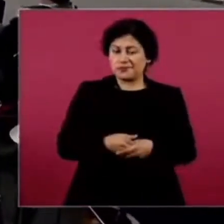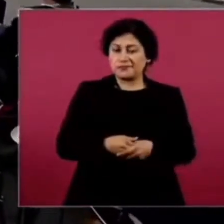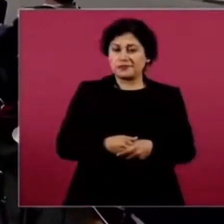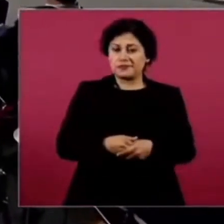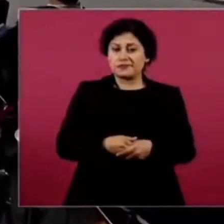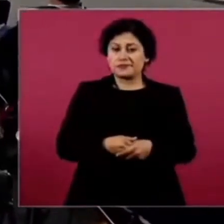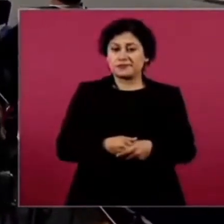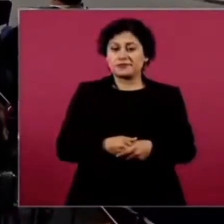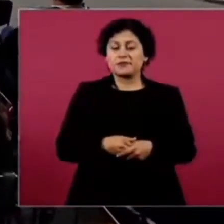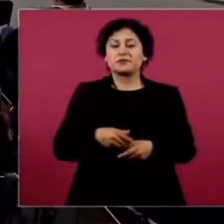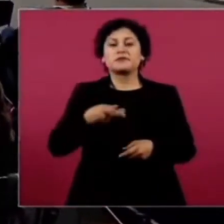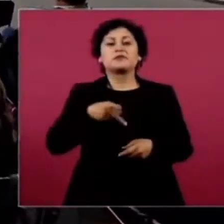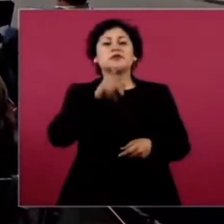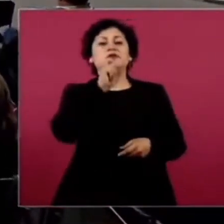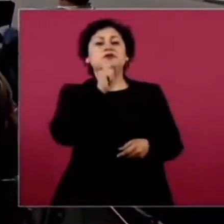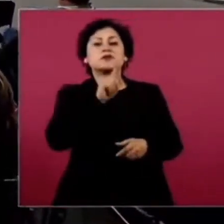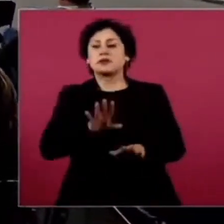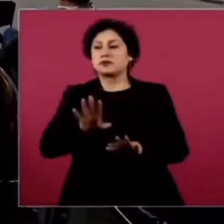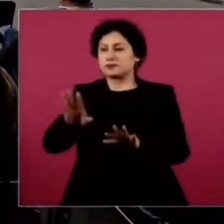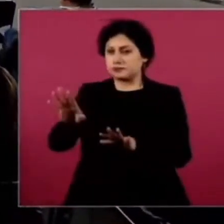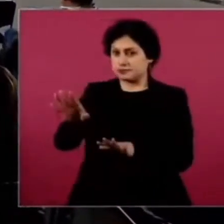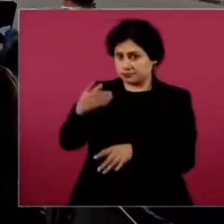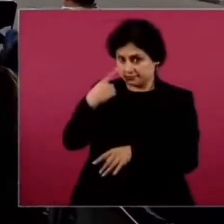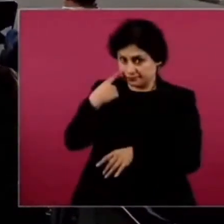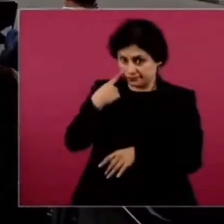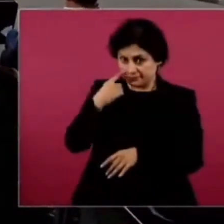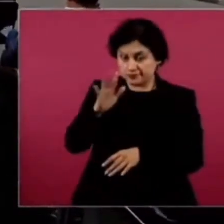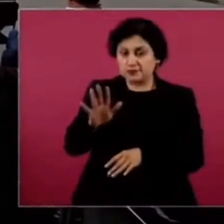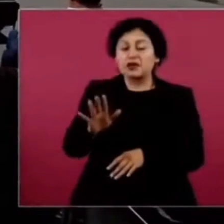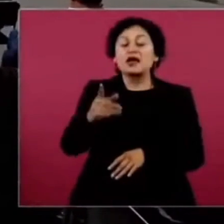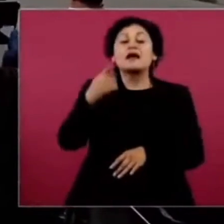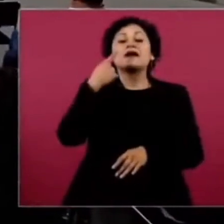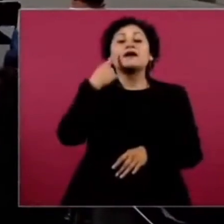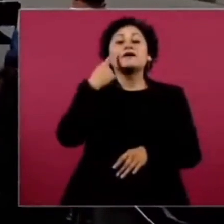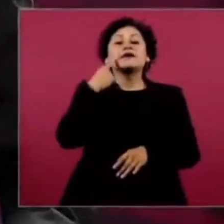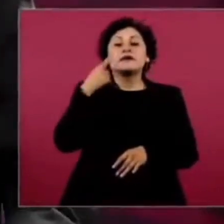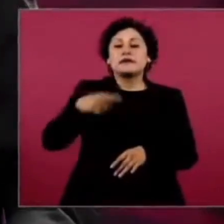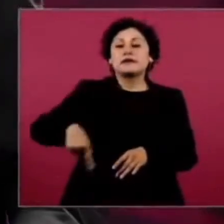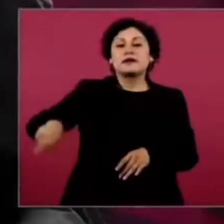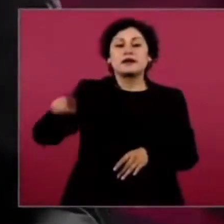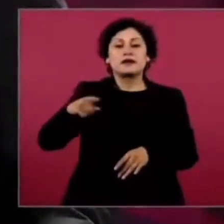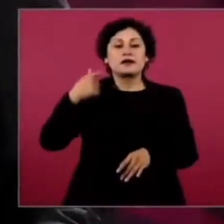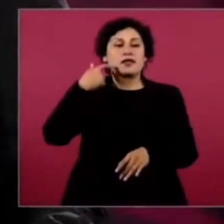Pero también está Pero, sí, y no, se enojan.